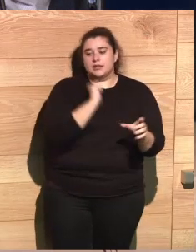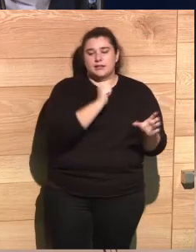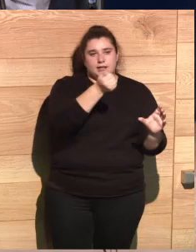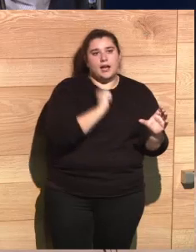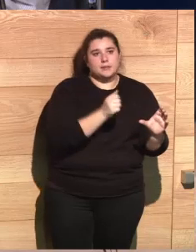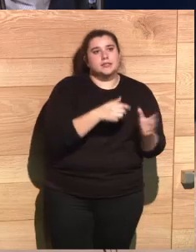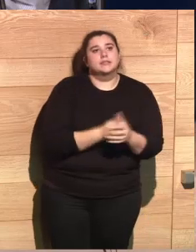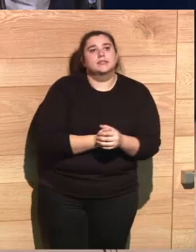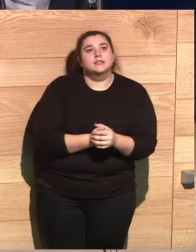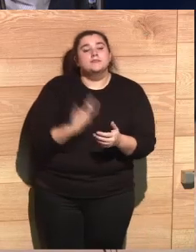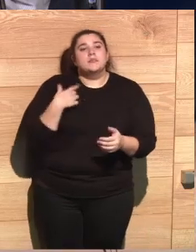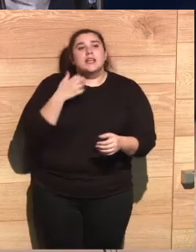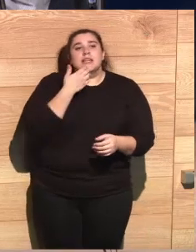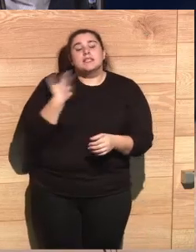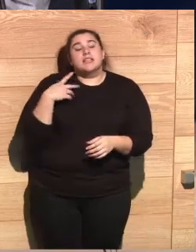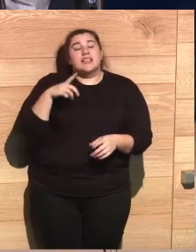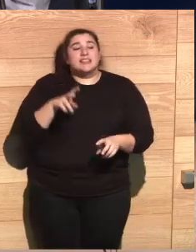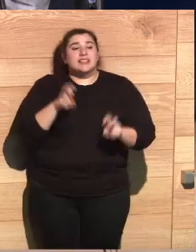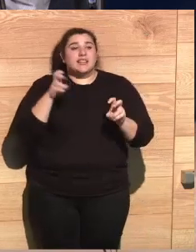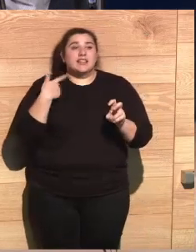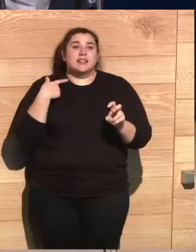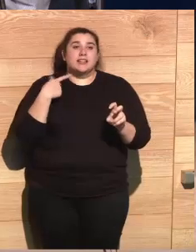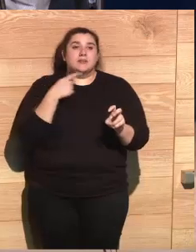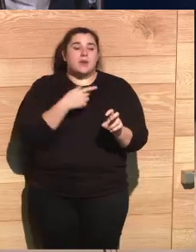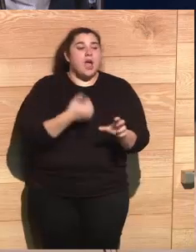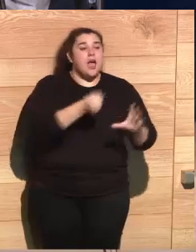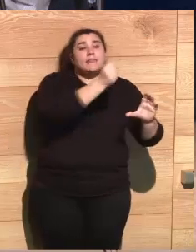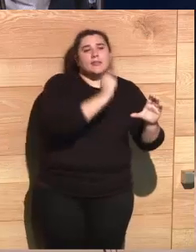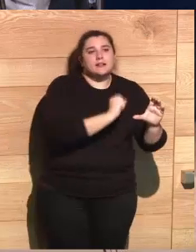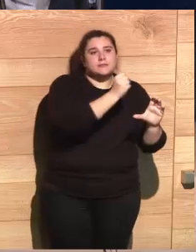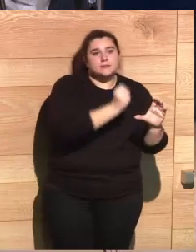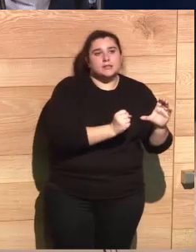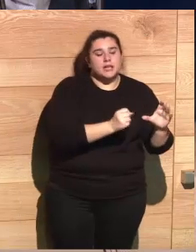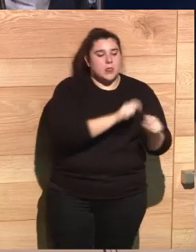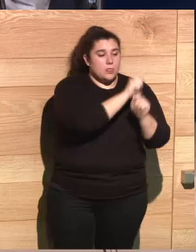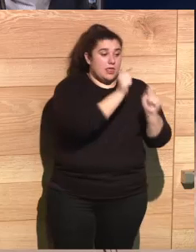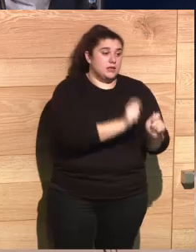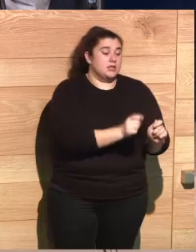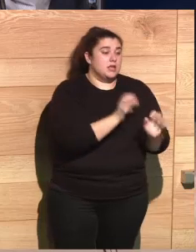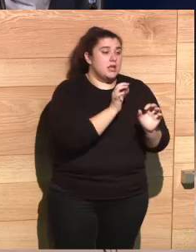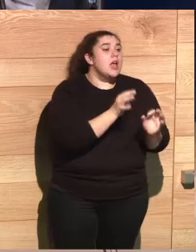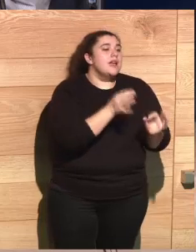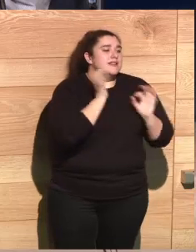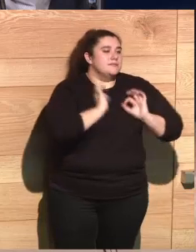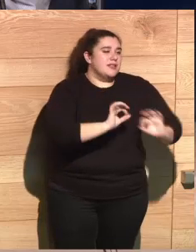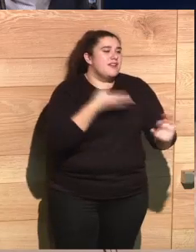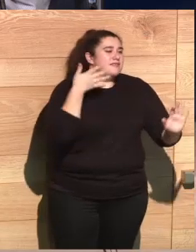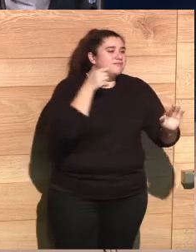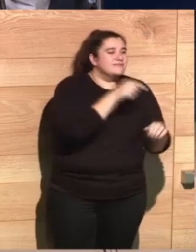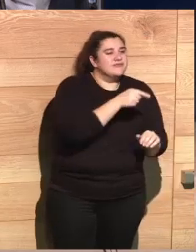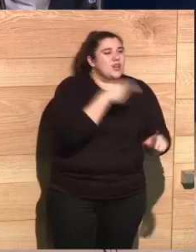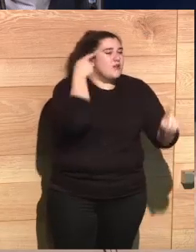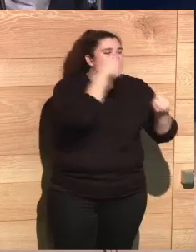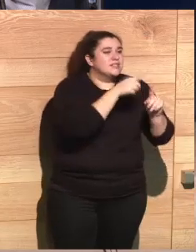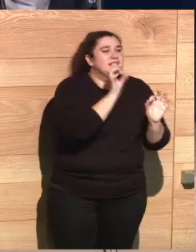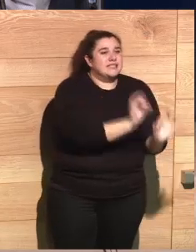los loops de dopamina que generan las máquinas tragaperras, porque están diseñadas para eso, estamos hablando de una cosa que en el mundo,